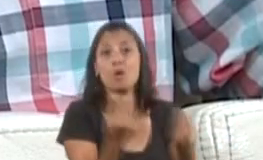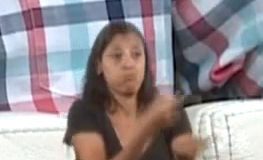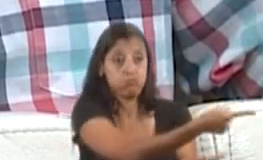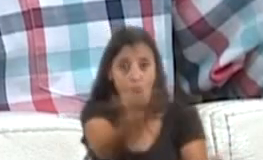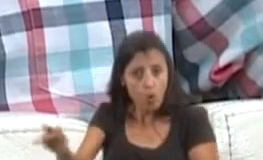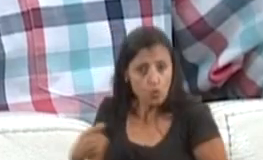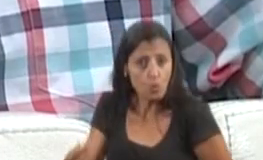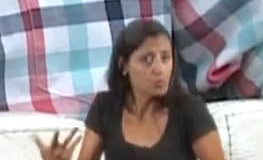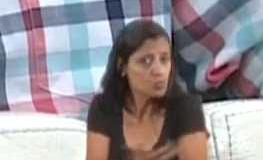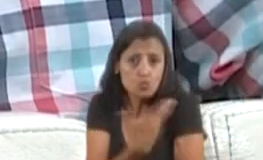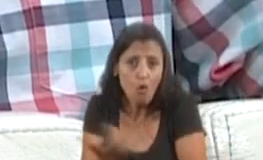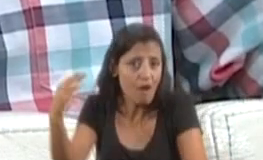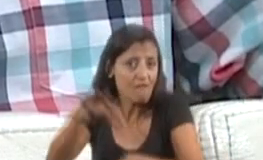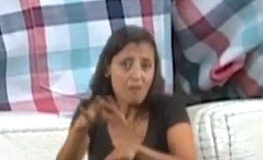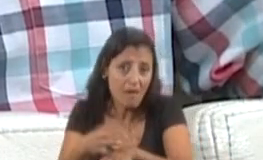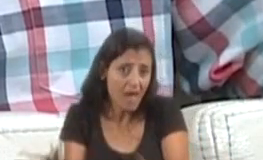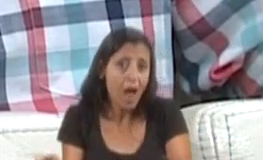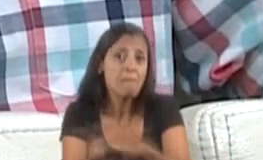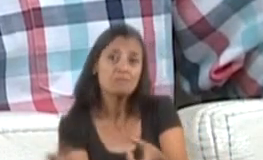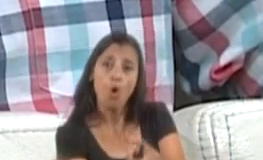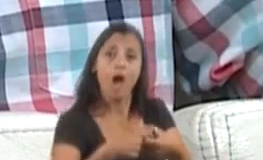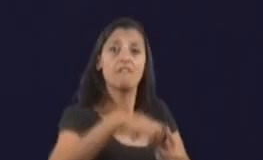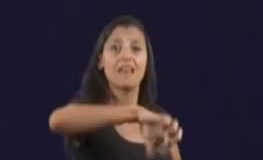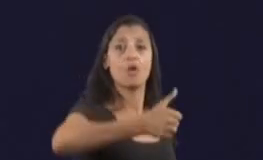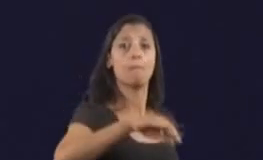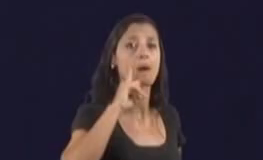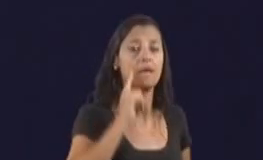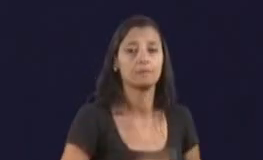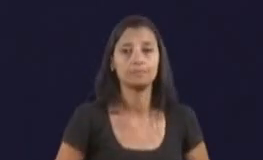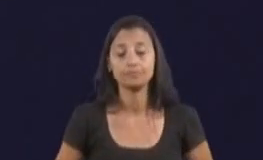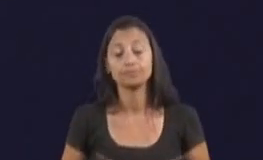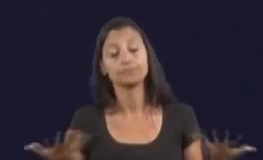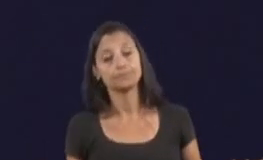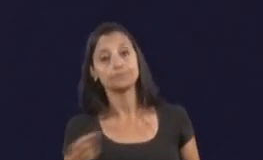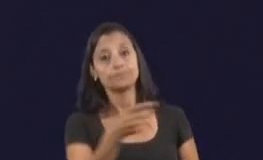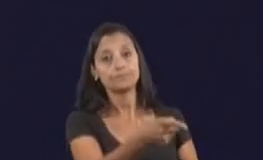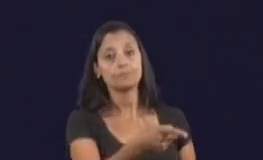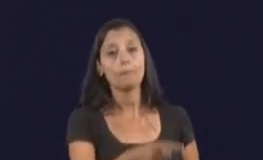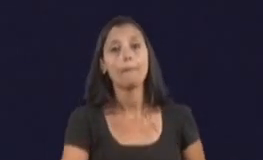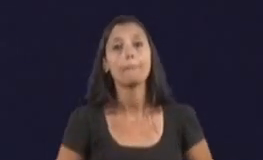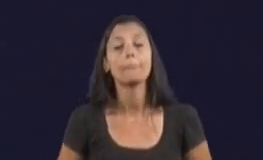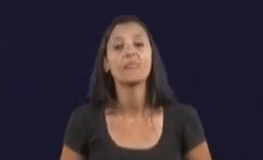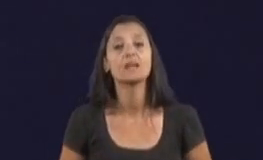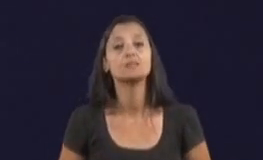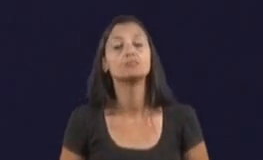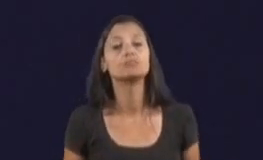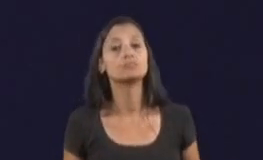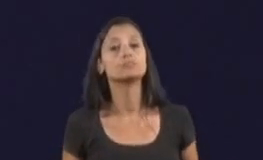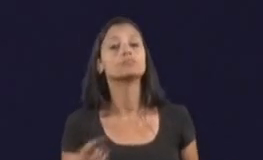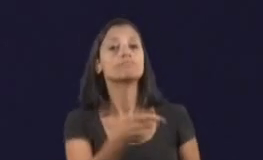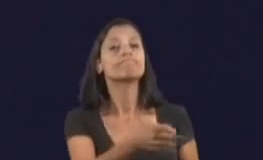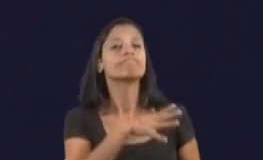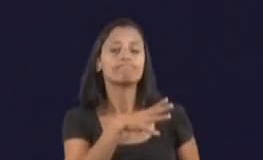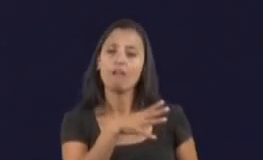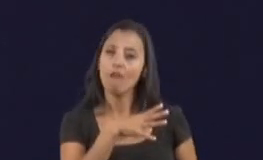jubilados afiliados al PAMI. Bueno, esto creo que no sé si lo llegamos a